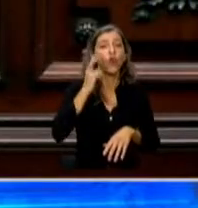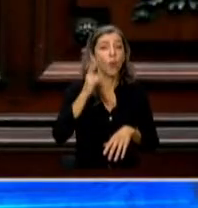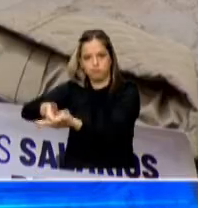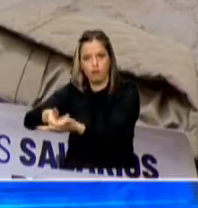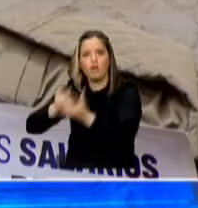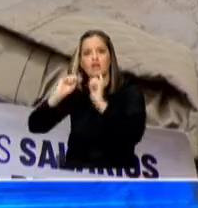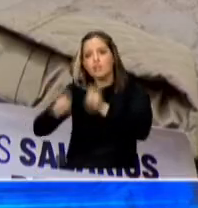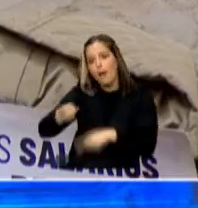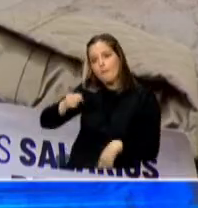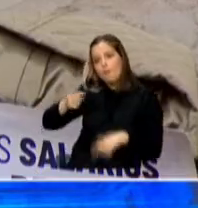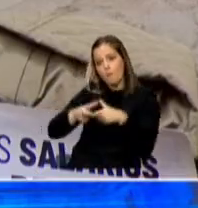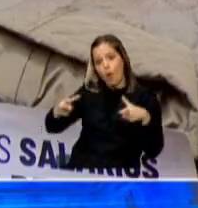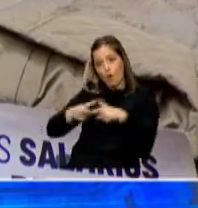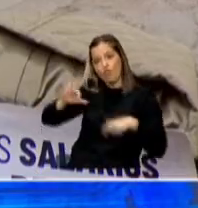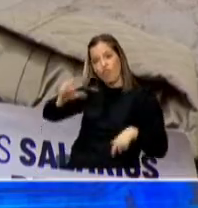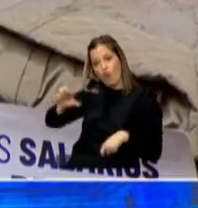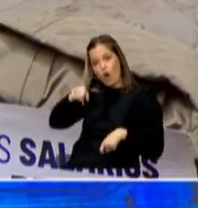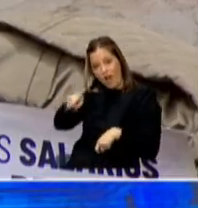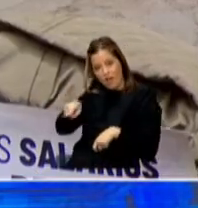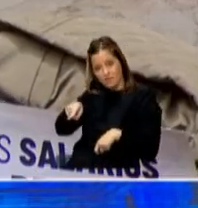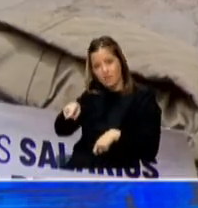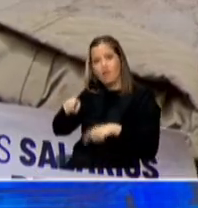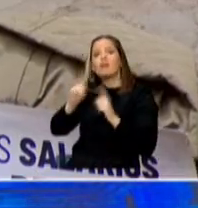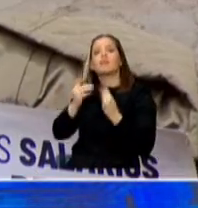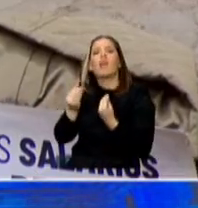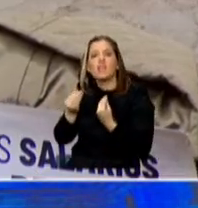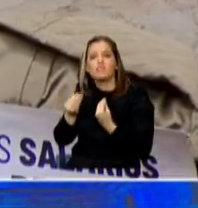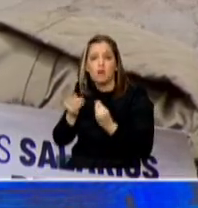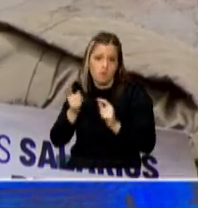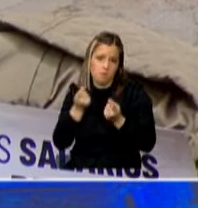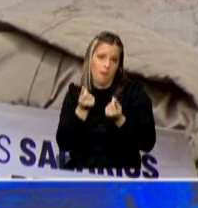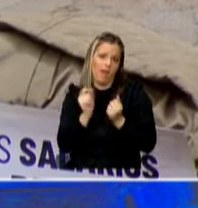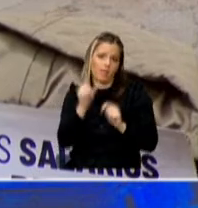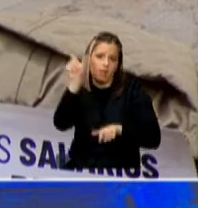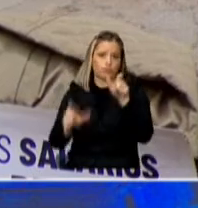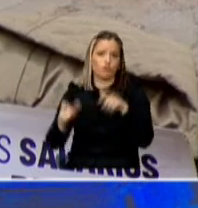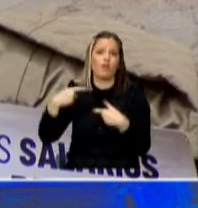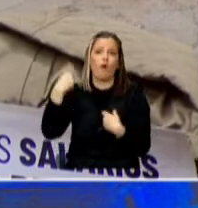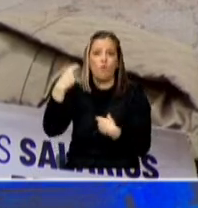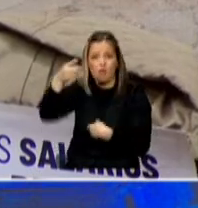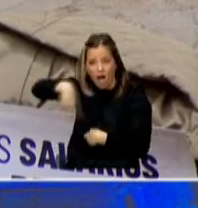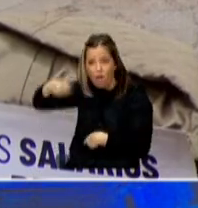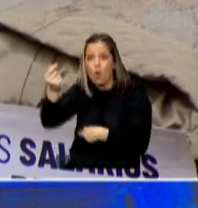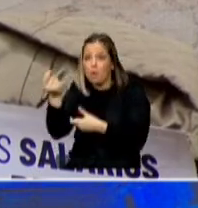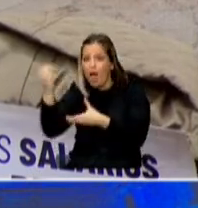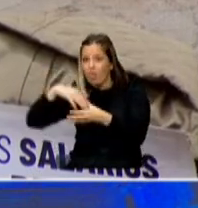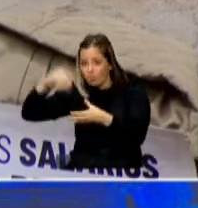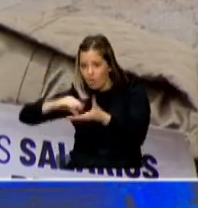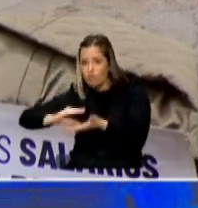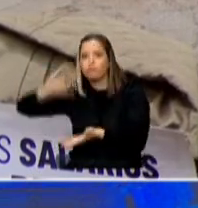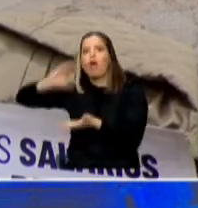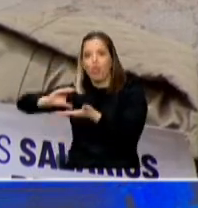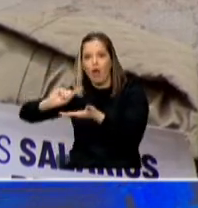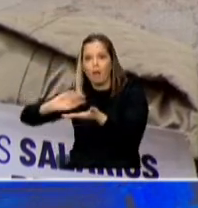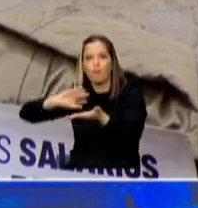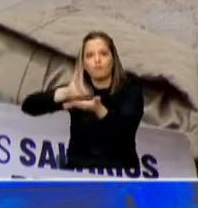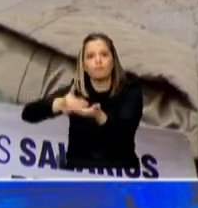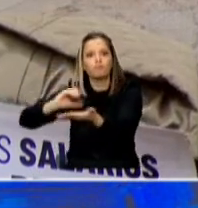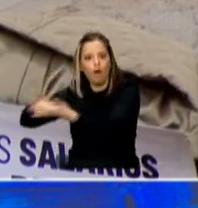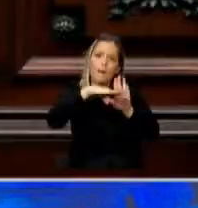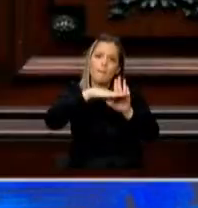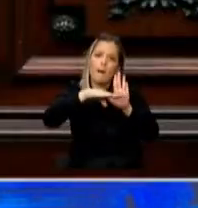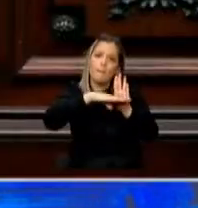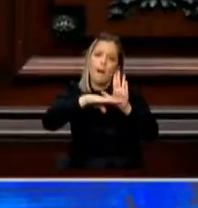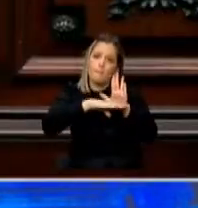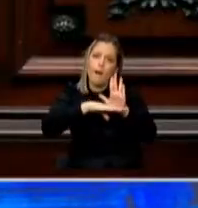sector específico. Esto sucedió en muchos países, sucedió en Colombia, sucedió en México, y lamentablemente hoy Rosario atraviesa